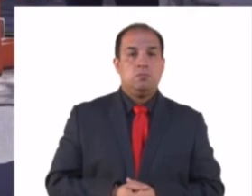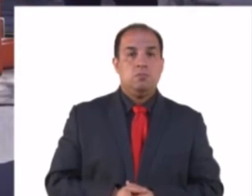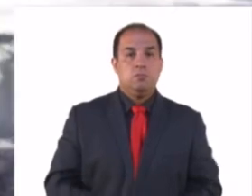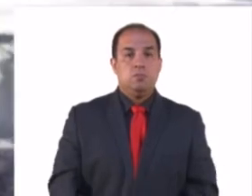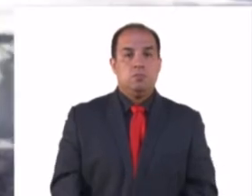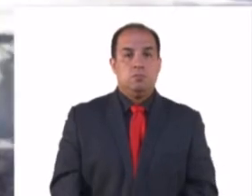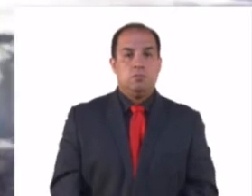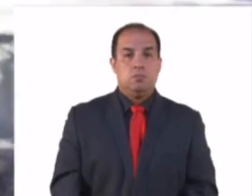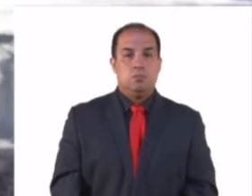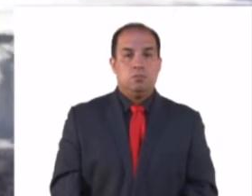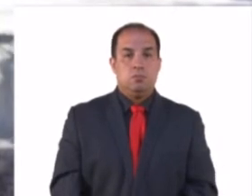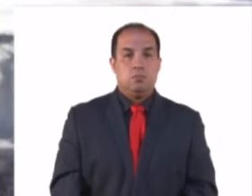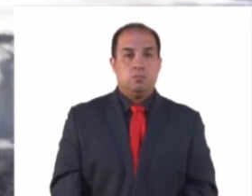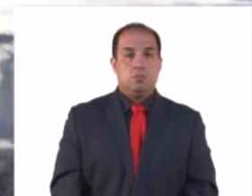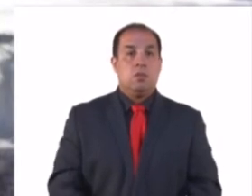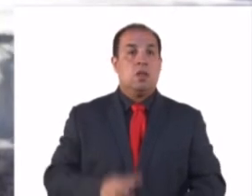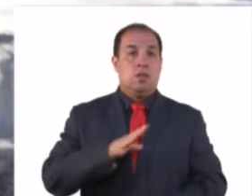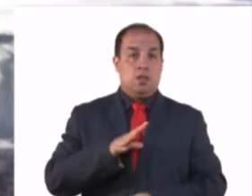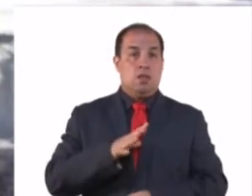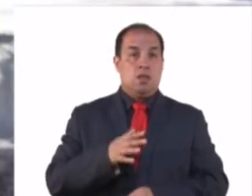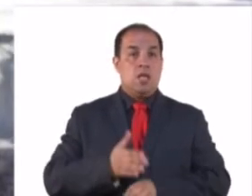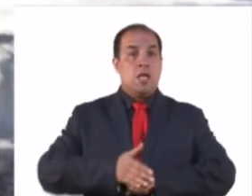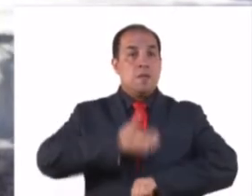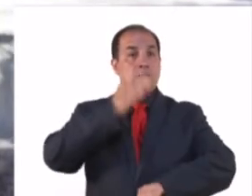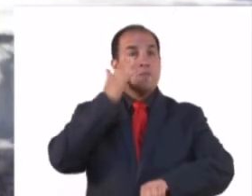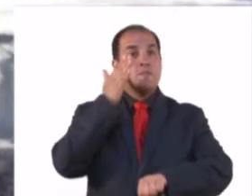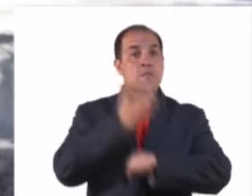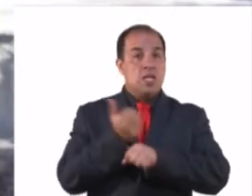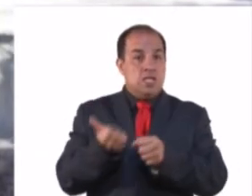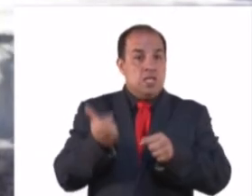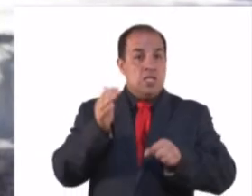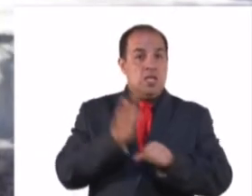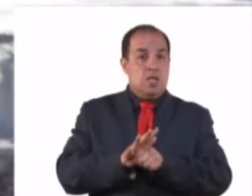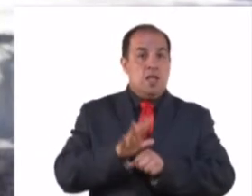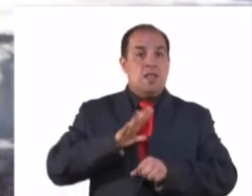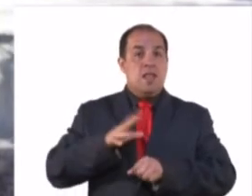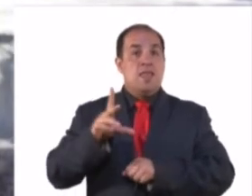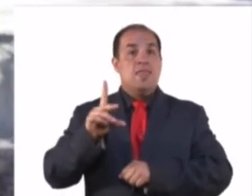Hay sanciones administrativas para ello, hay delitos.